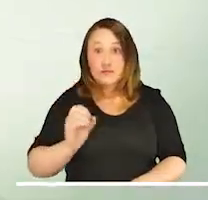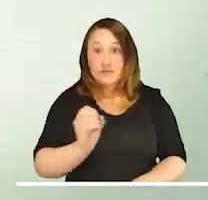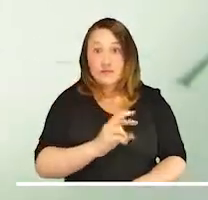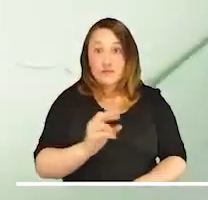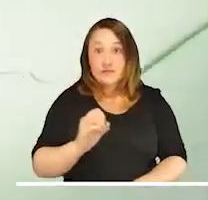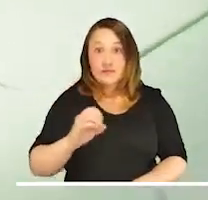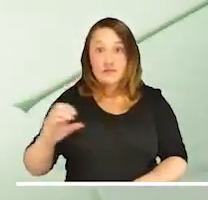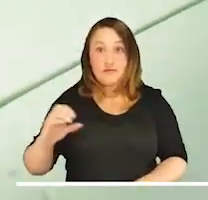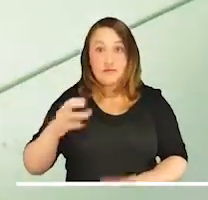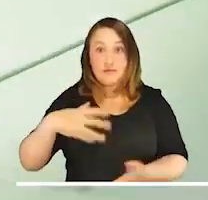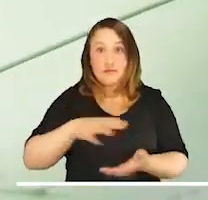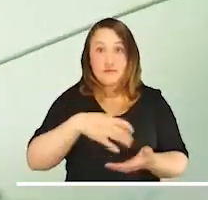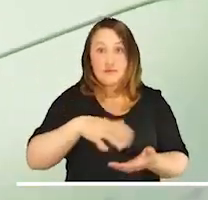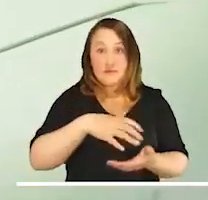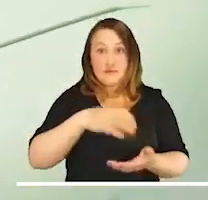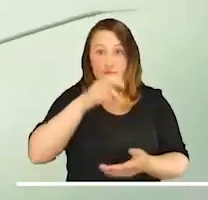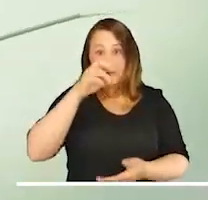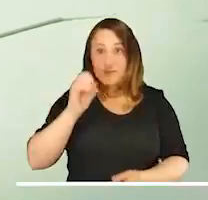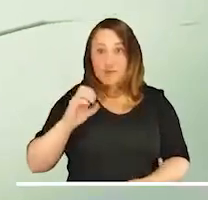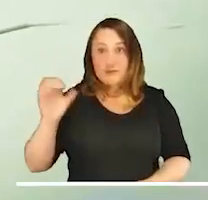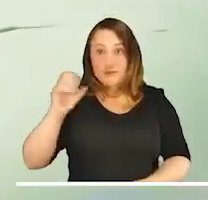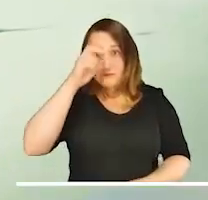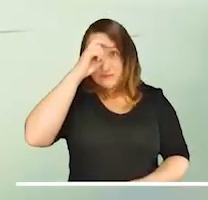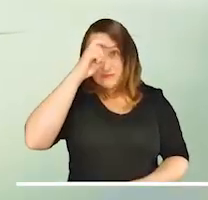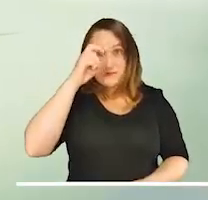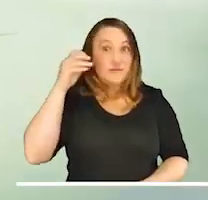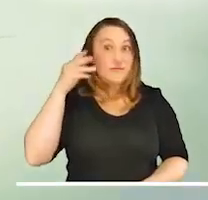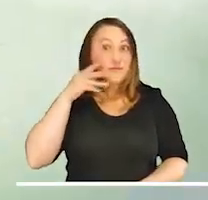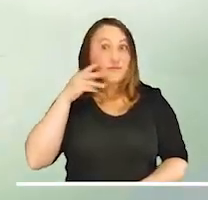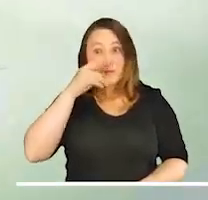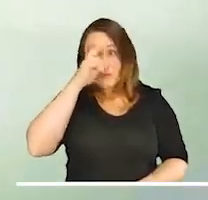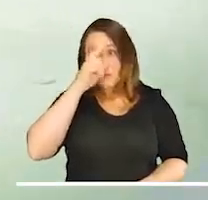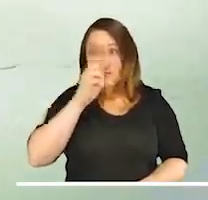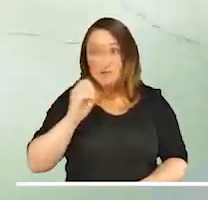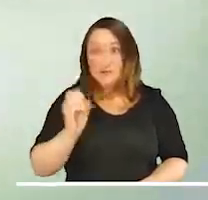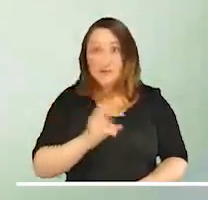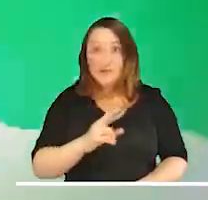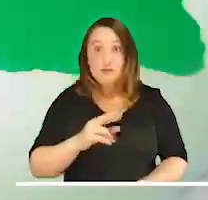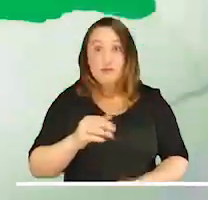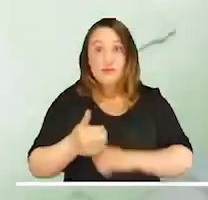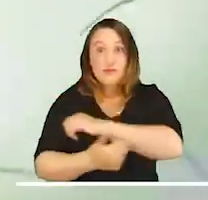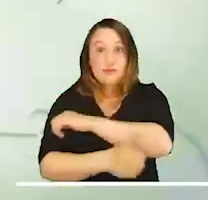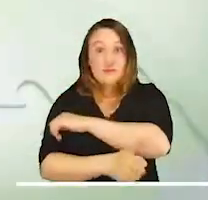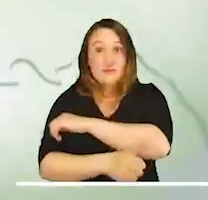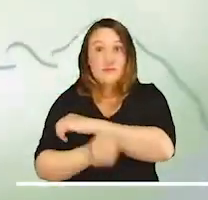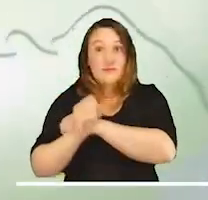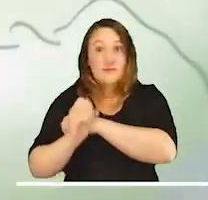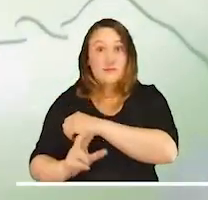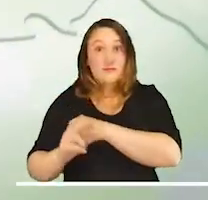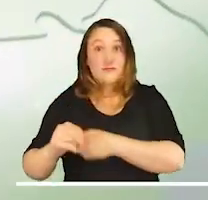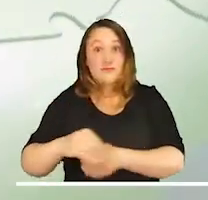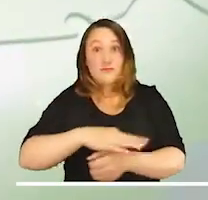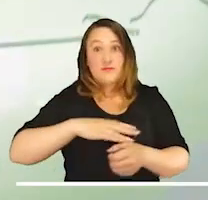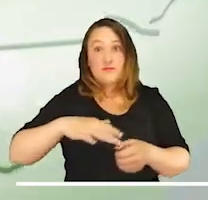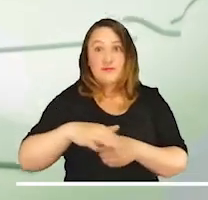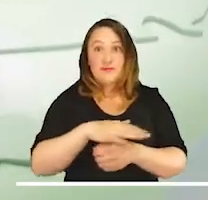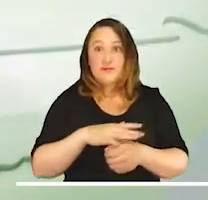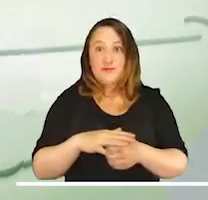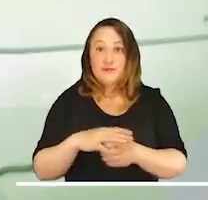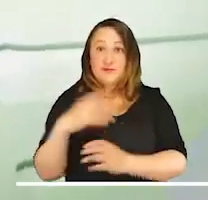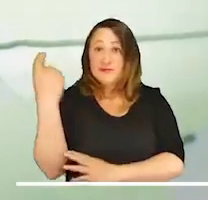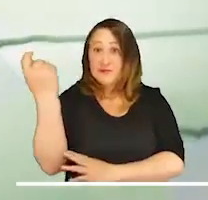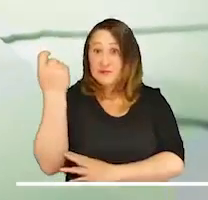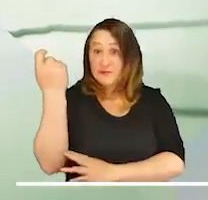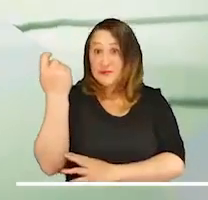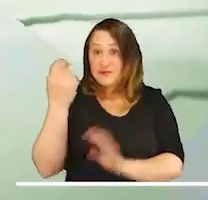Risaralda, oriente y occidente de Santander, occidente de norte de Santander, nororiente de Boyacá y sur de